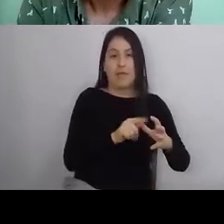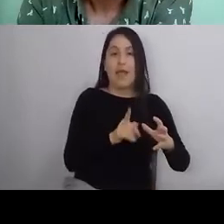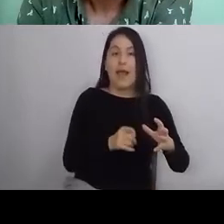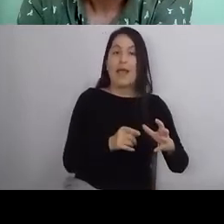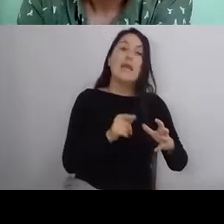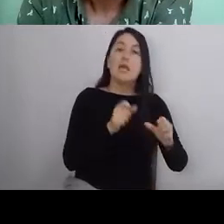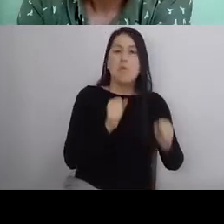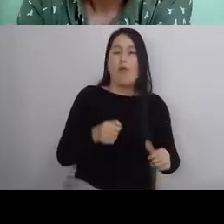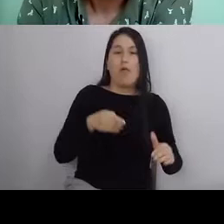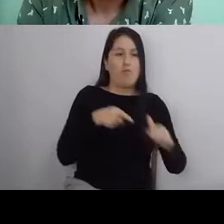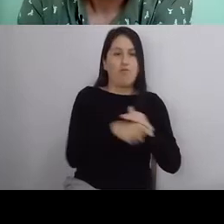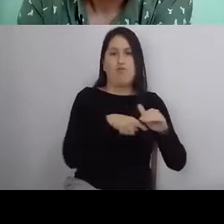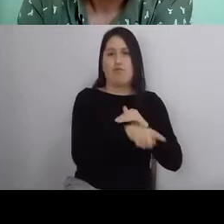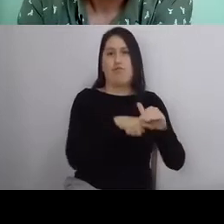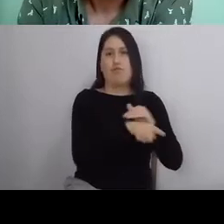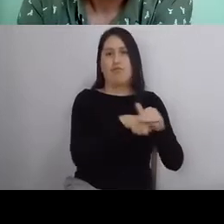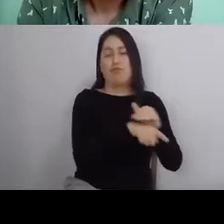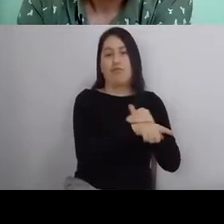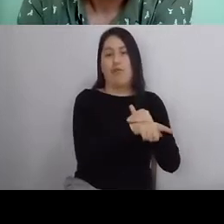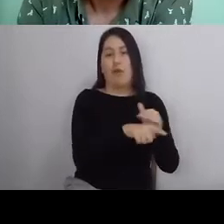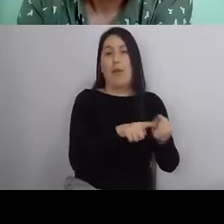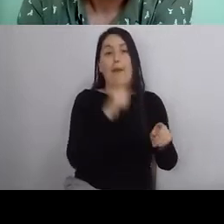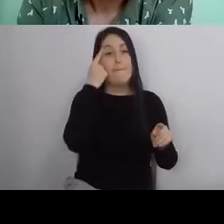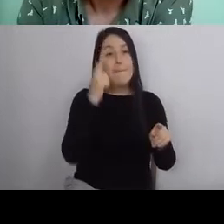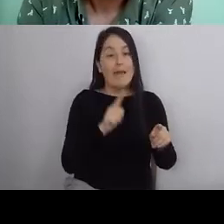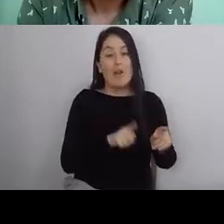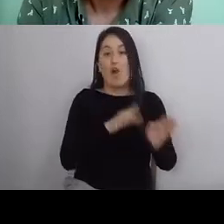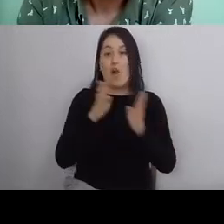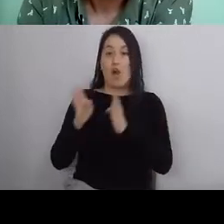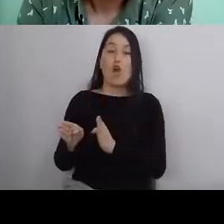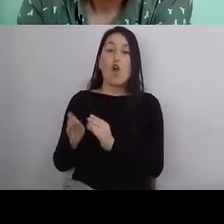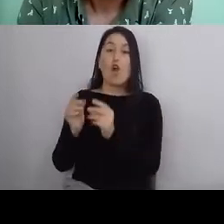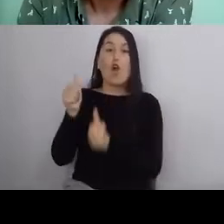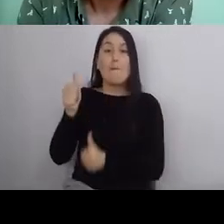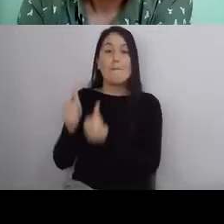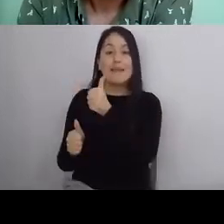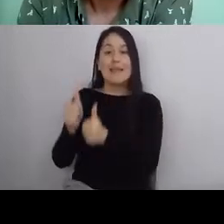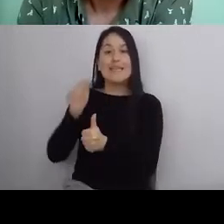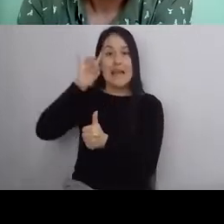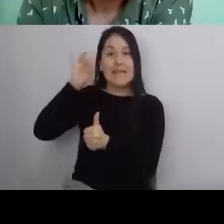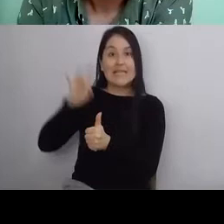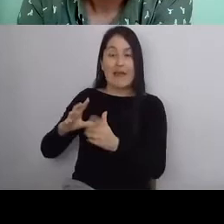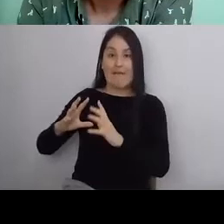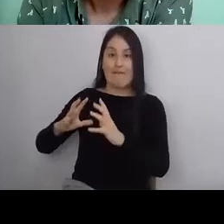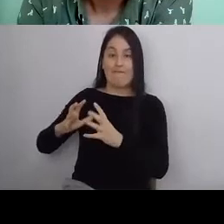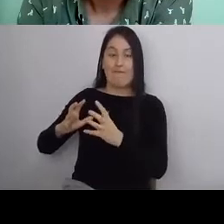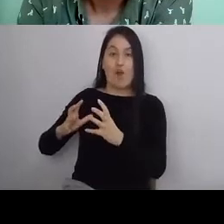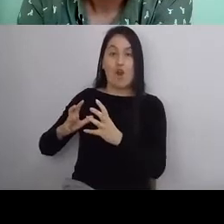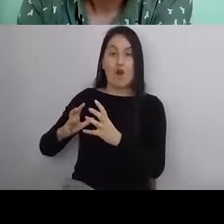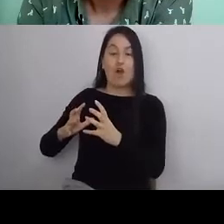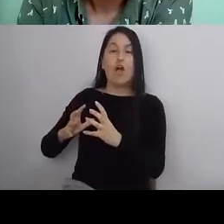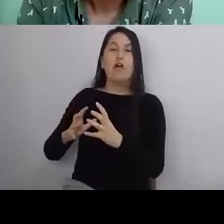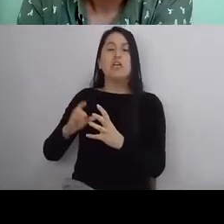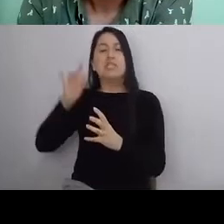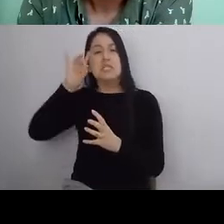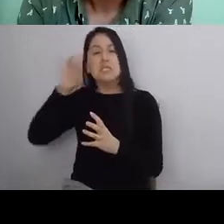meter goles. Pero la competencia dice que un jugador de fútbol que sabe manejar bien el balón, lo mismo que aparece acá quizá, dominarlo bien,